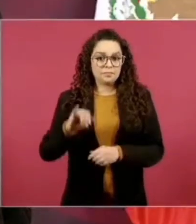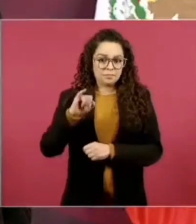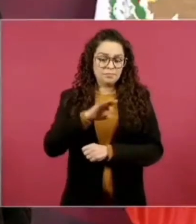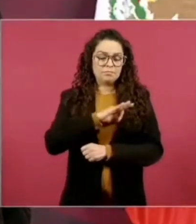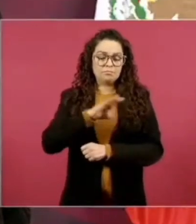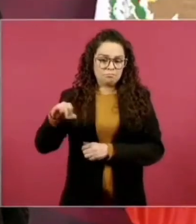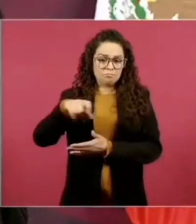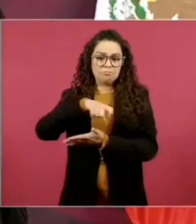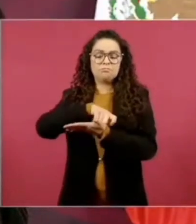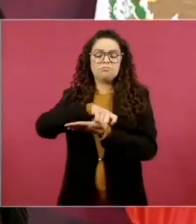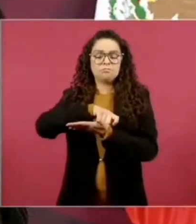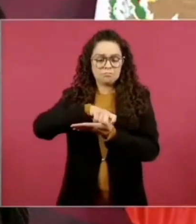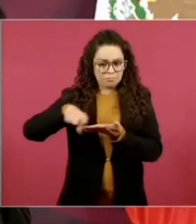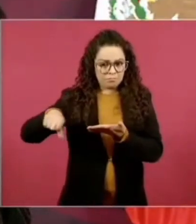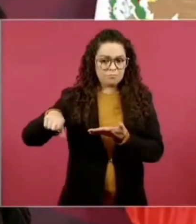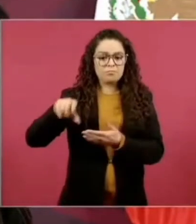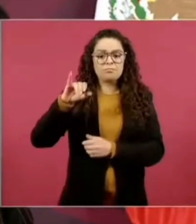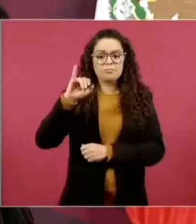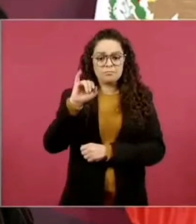en